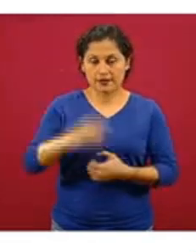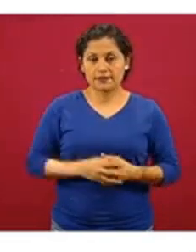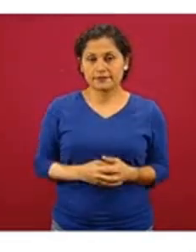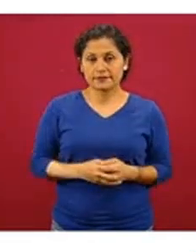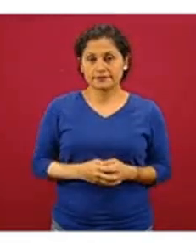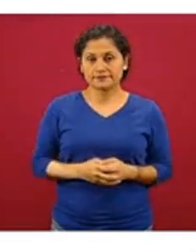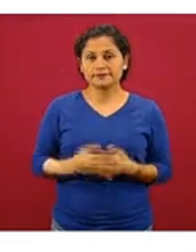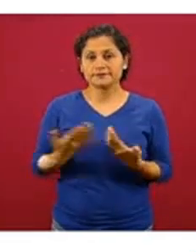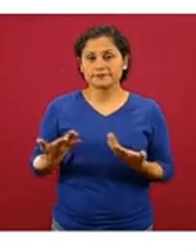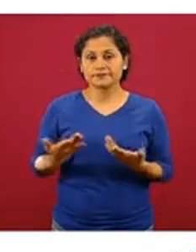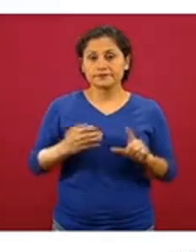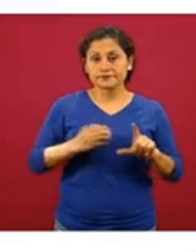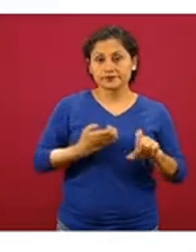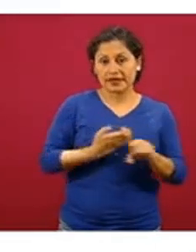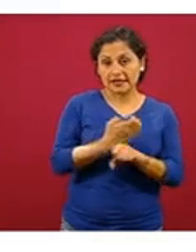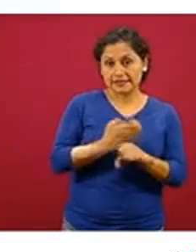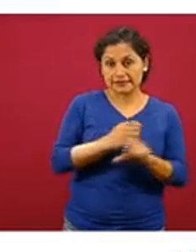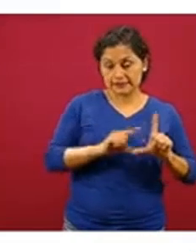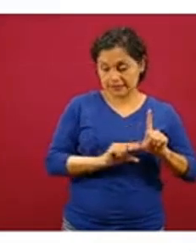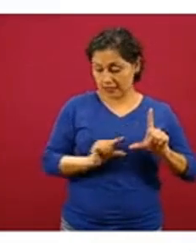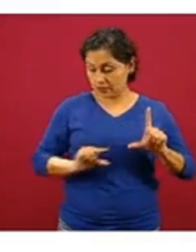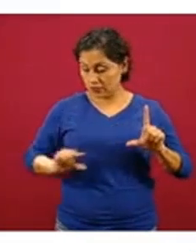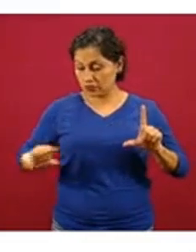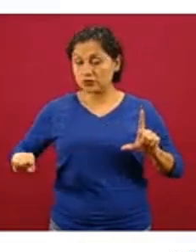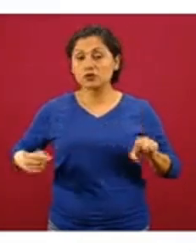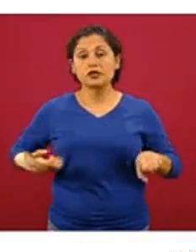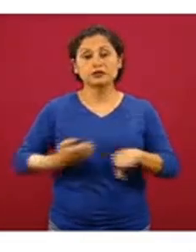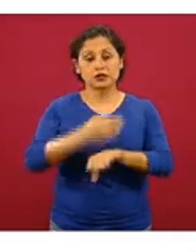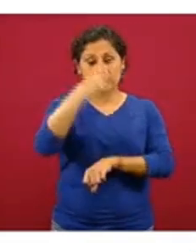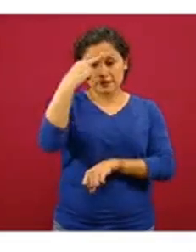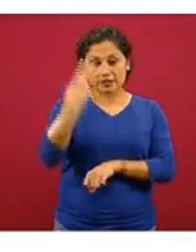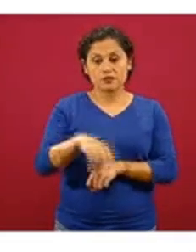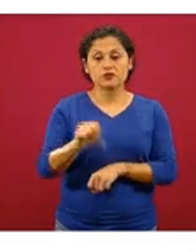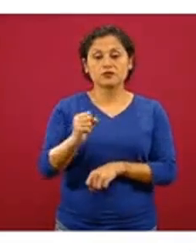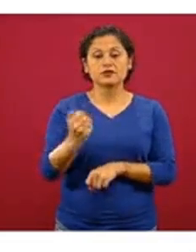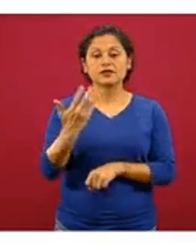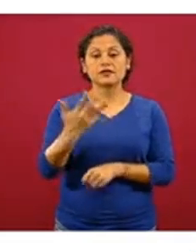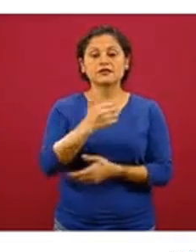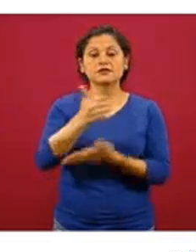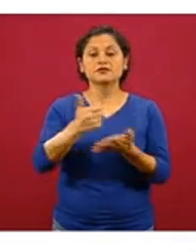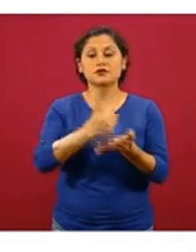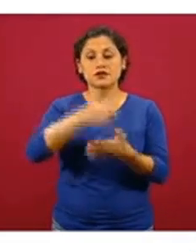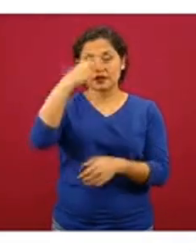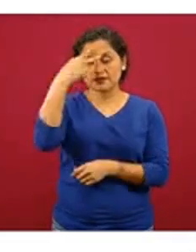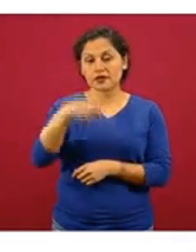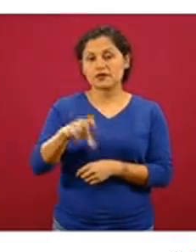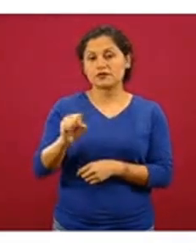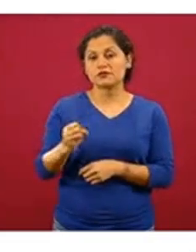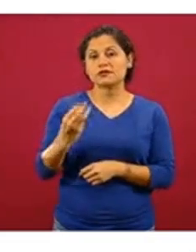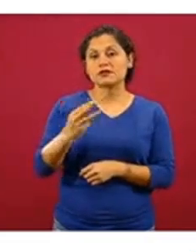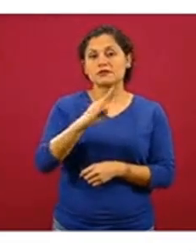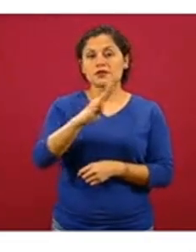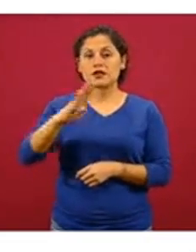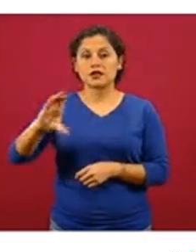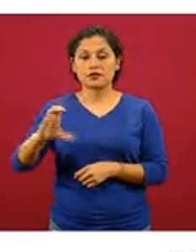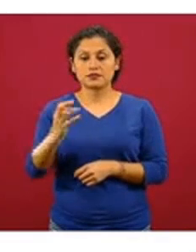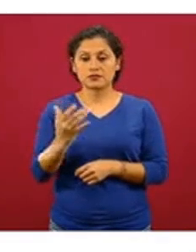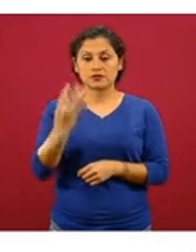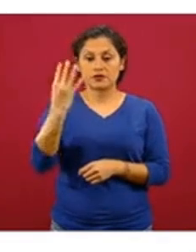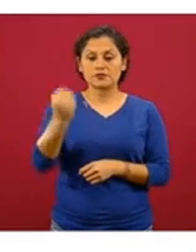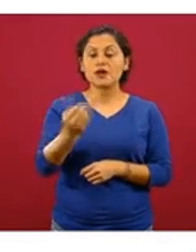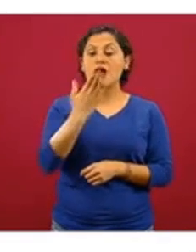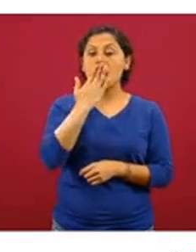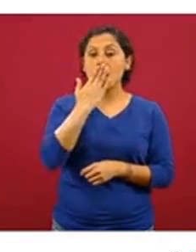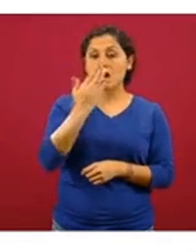entidad federativa el Estado de México 65%, Ciudad de México 63%, Baja California 59%, Sonora